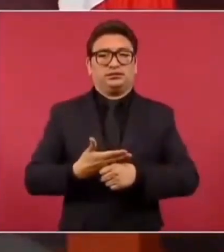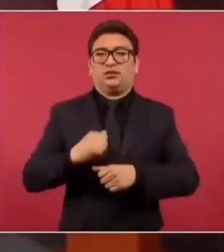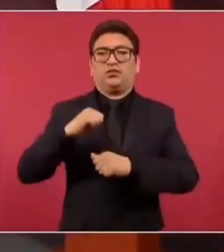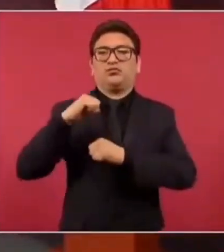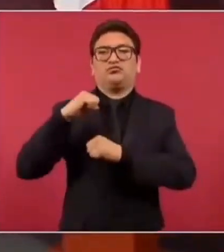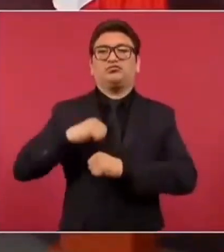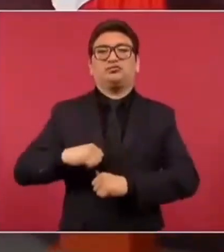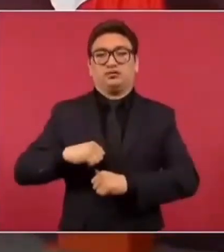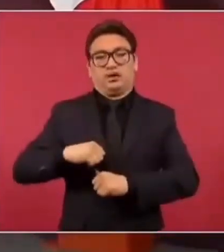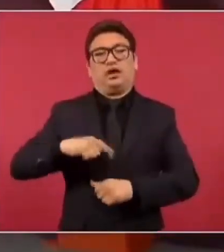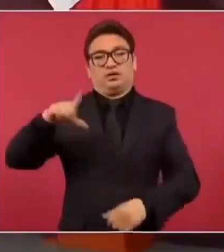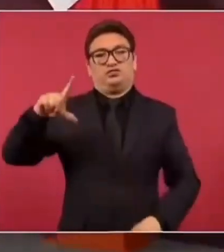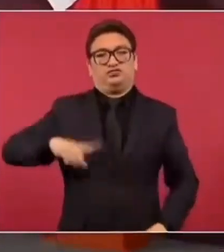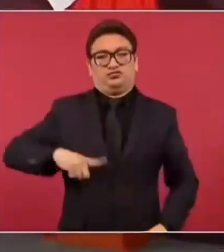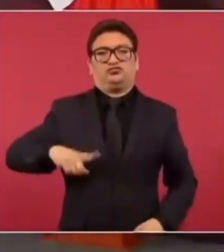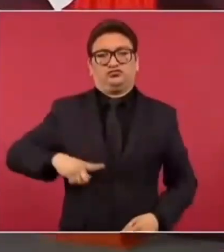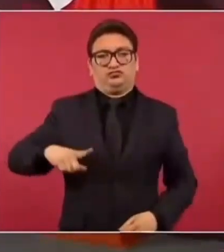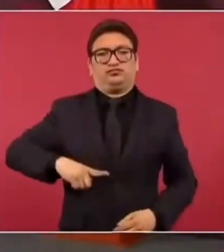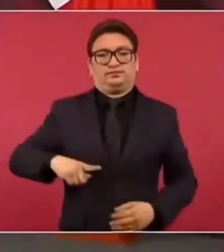al Estado.